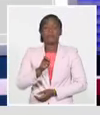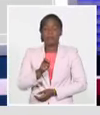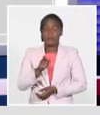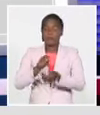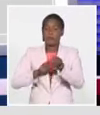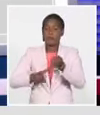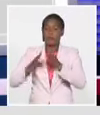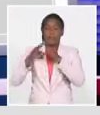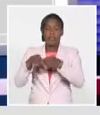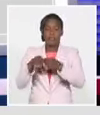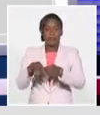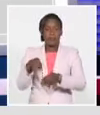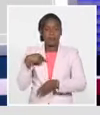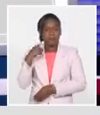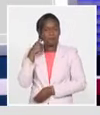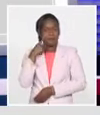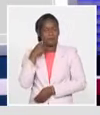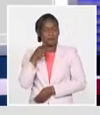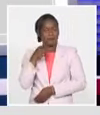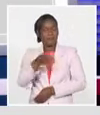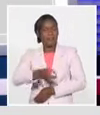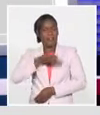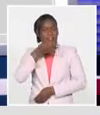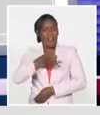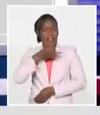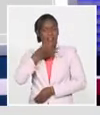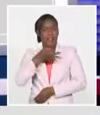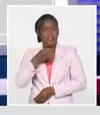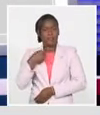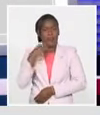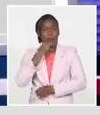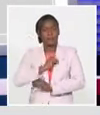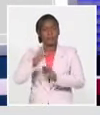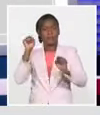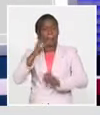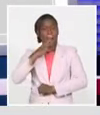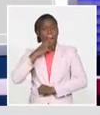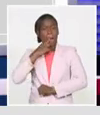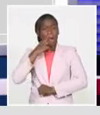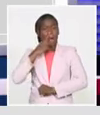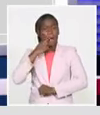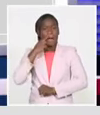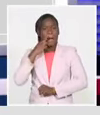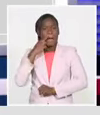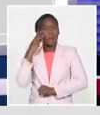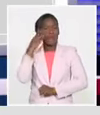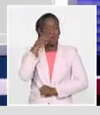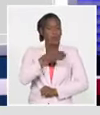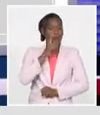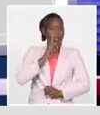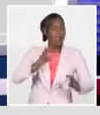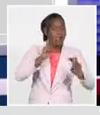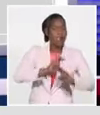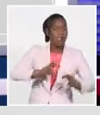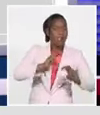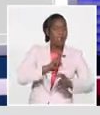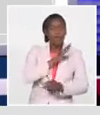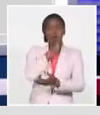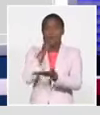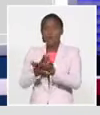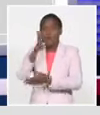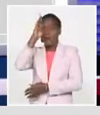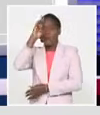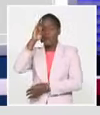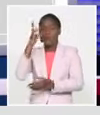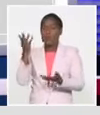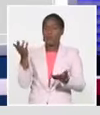Granma, hablar que se habían levantado muy temprano, a buen resguardo, nuestro candidato vacunal Abdala. ¿Hay un horario